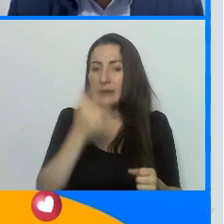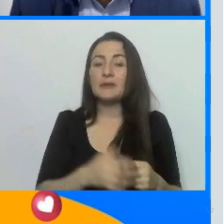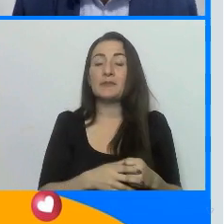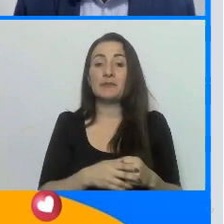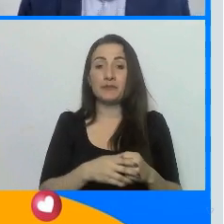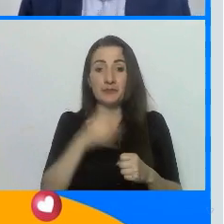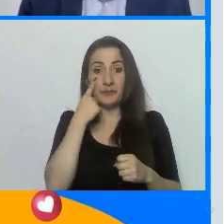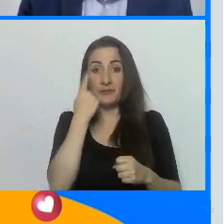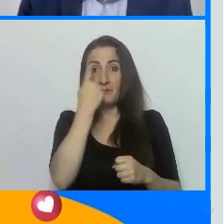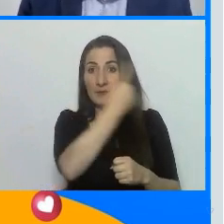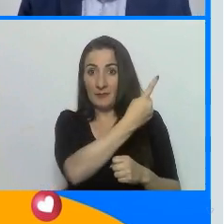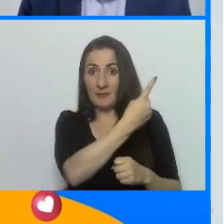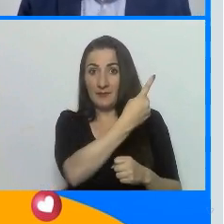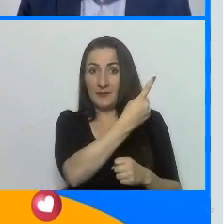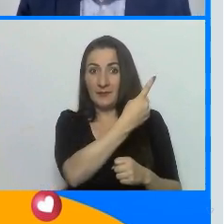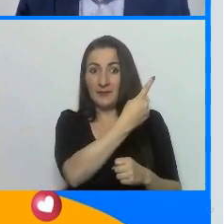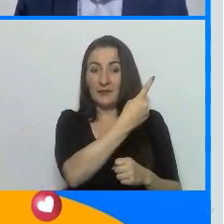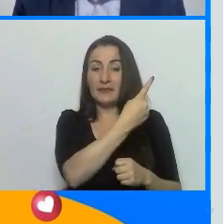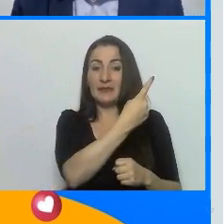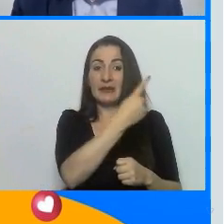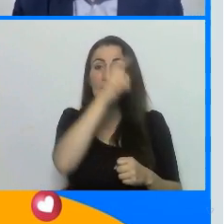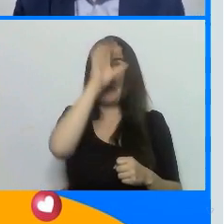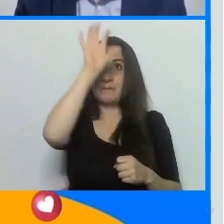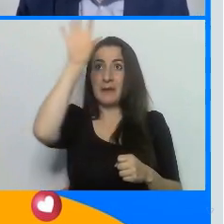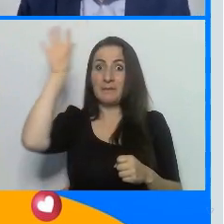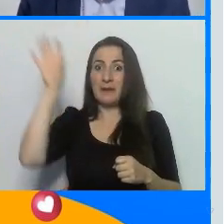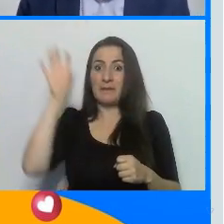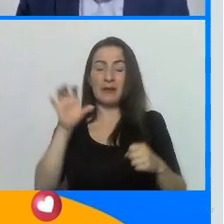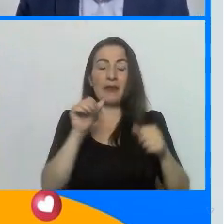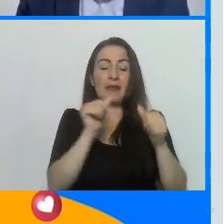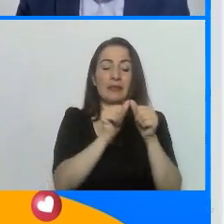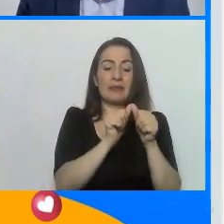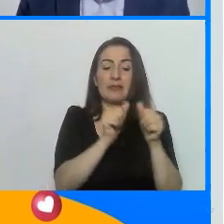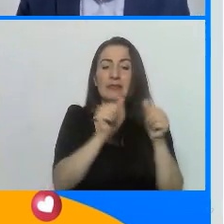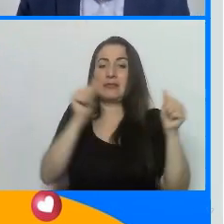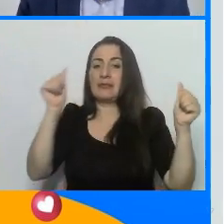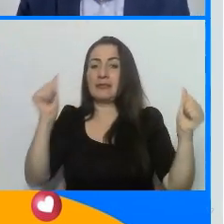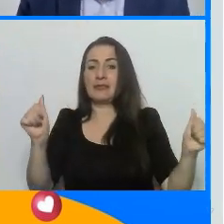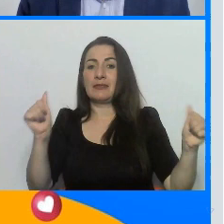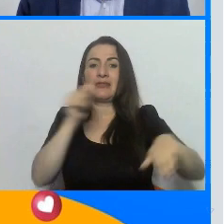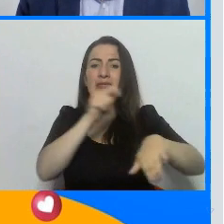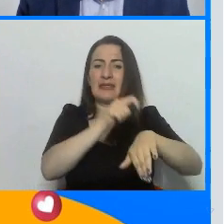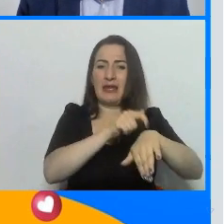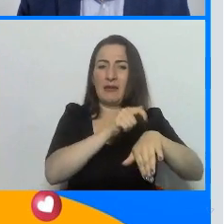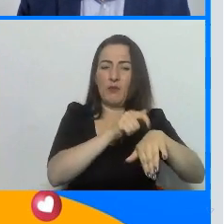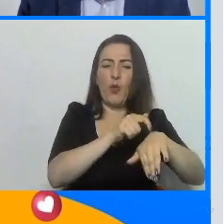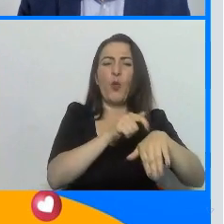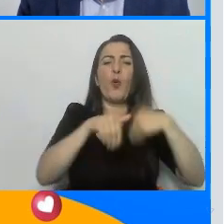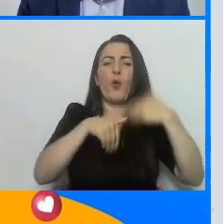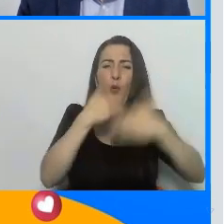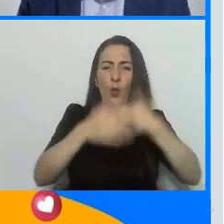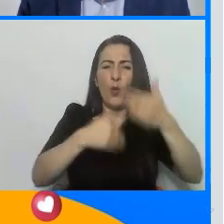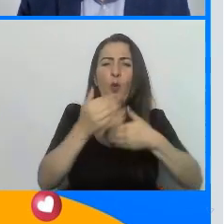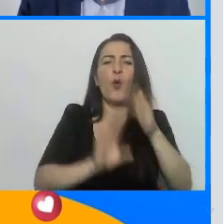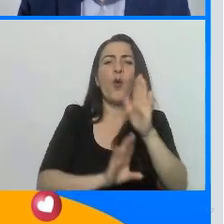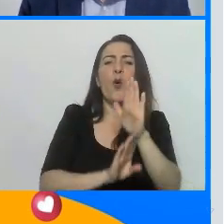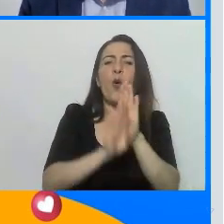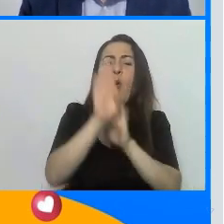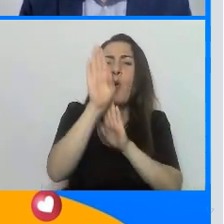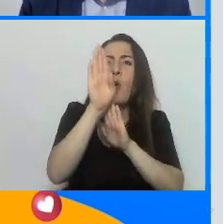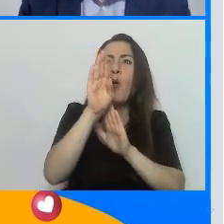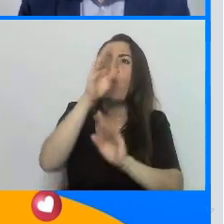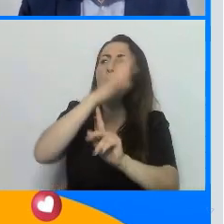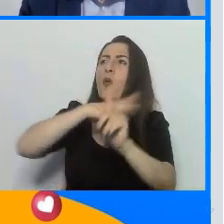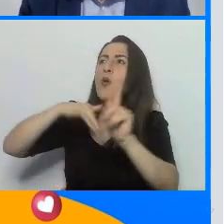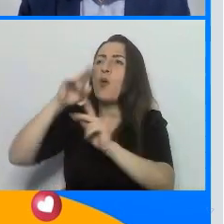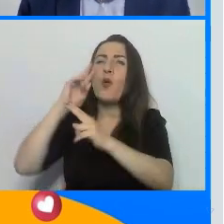imagen que ustedes están viendo, he querido colocar una línea del tiempo sobre cómo se ha venido desarrollando el interés por conocer el entorno,